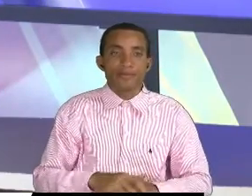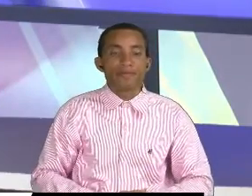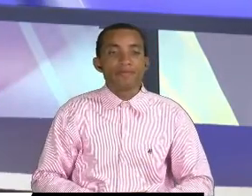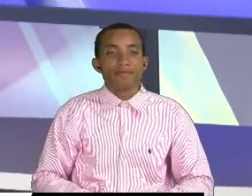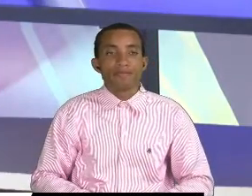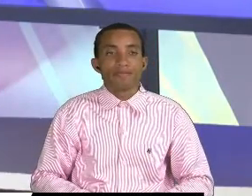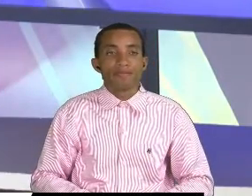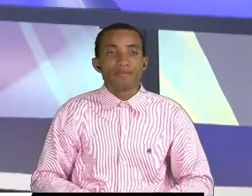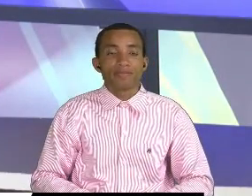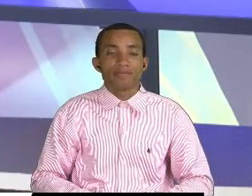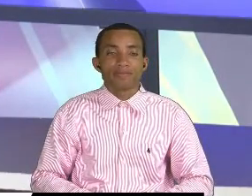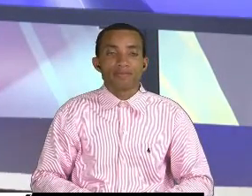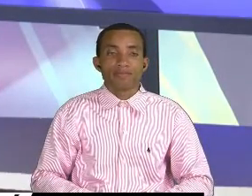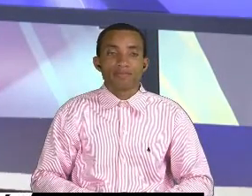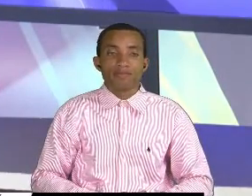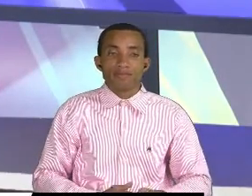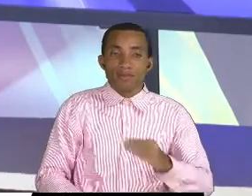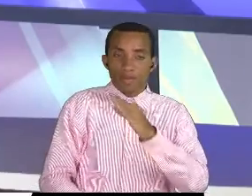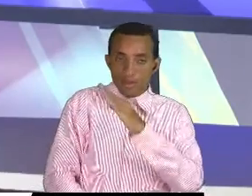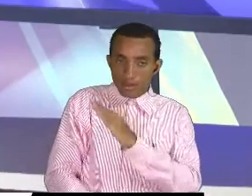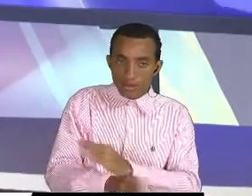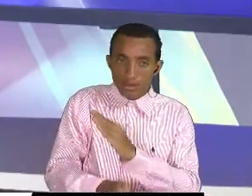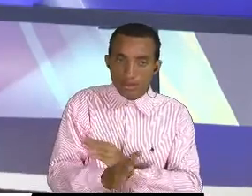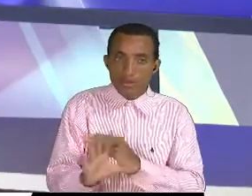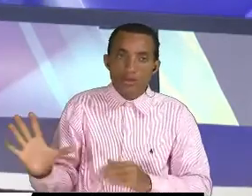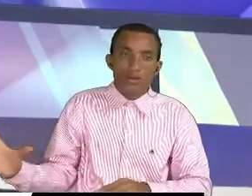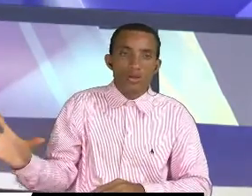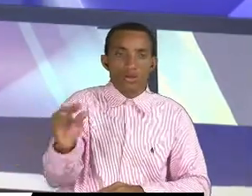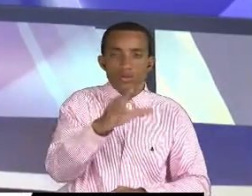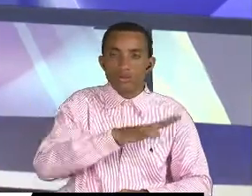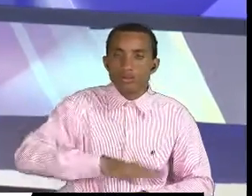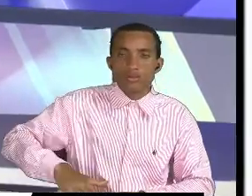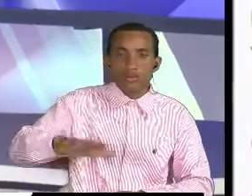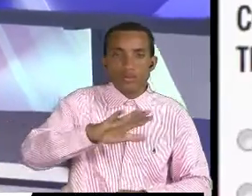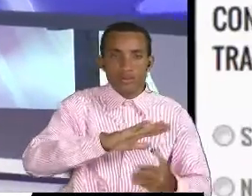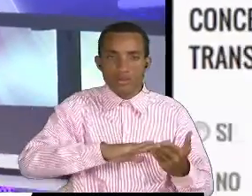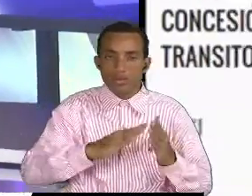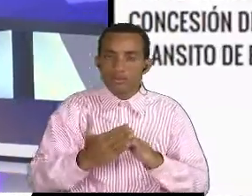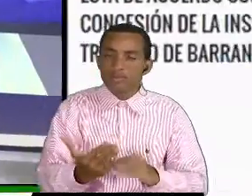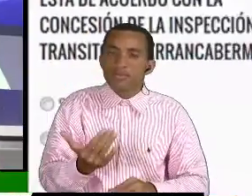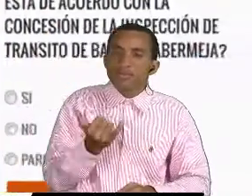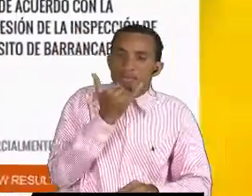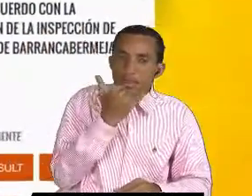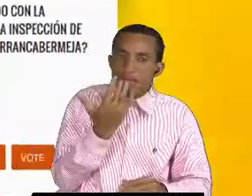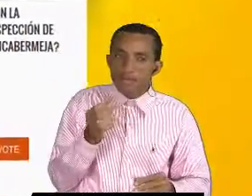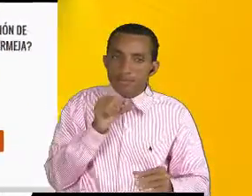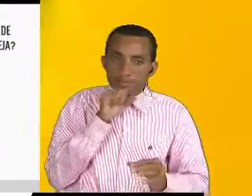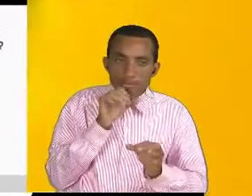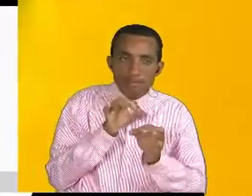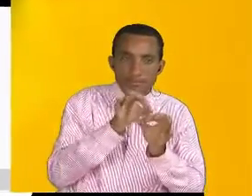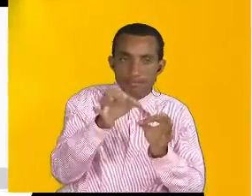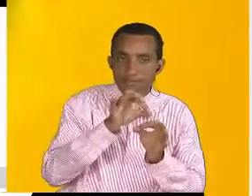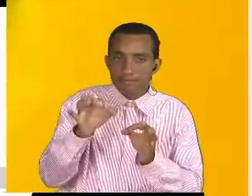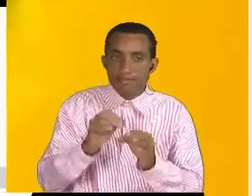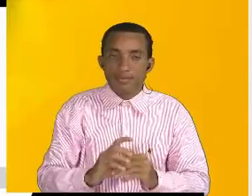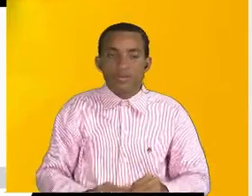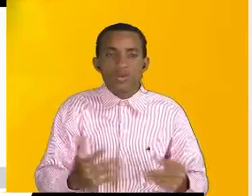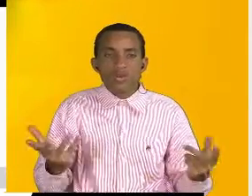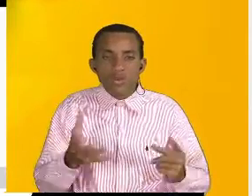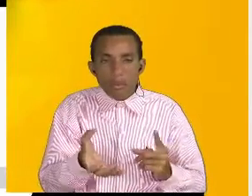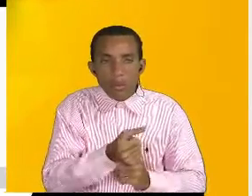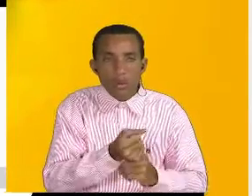Buenas tardes. Seguimos llevando a nuestra comunidad lo que pasa en la ciudad y región. Esta y otras informaciones de su interés las puede hallar visitando nuestra